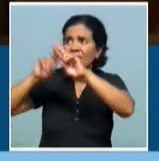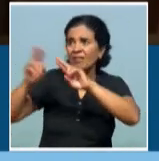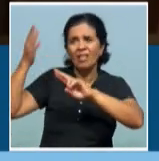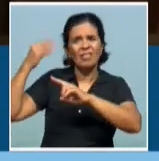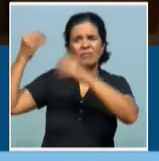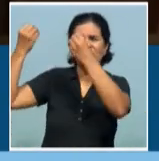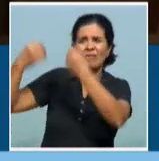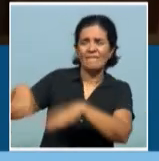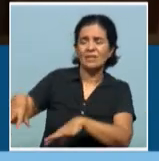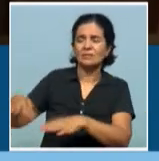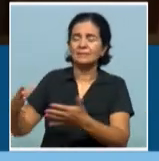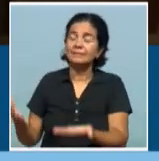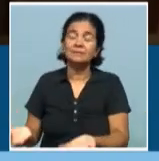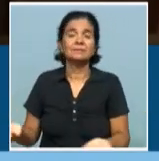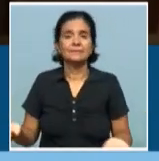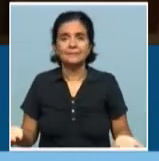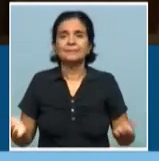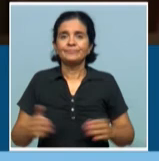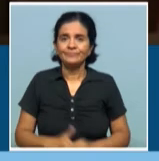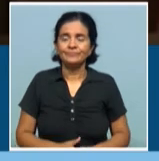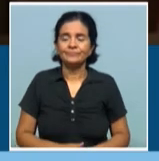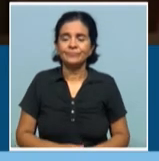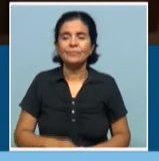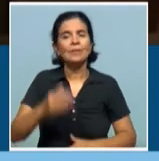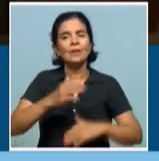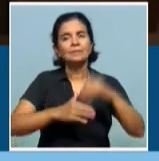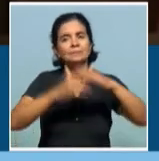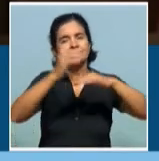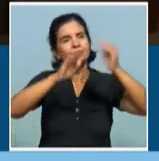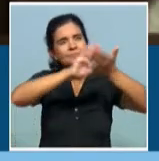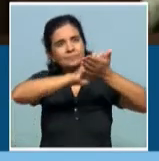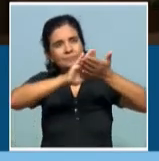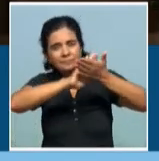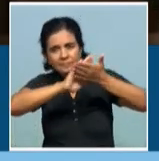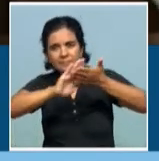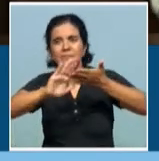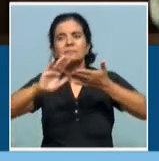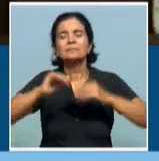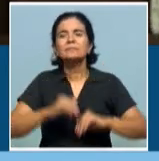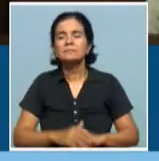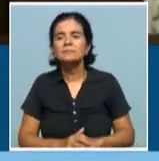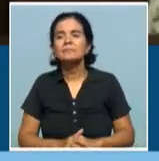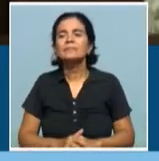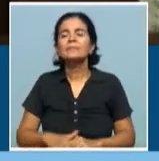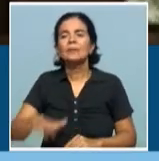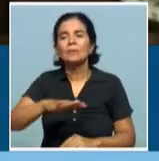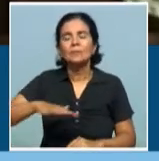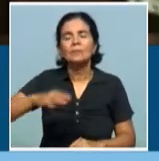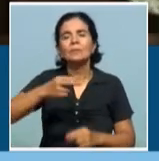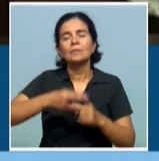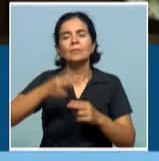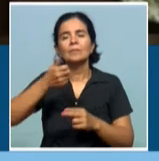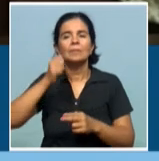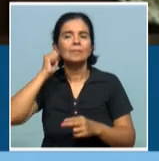encontrado. A las nuevas obras y al mantenimiento continuo, la zona de actividad logística, el Agrosal y la